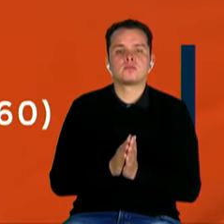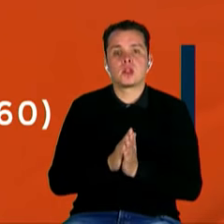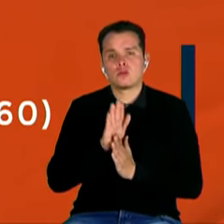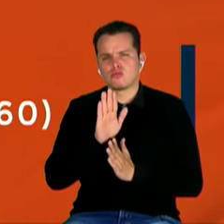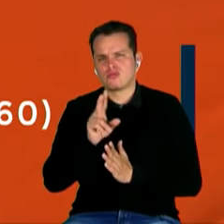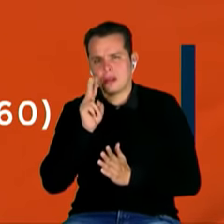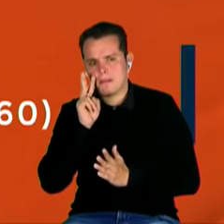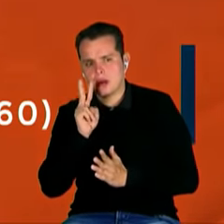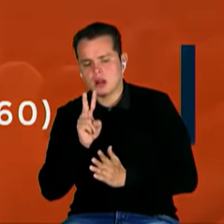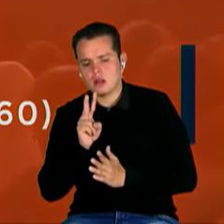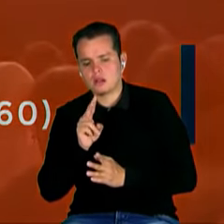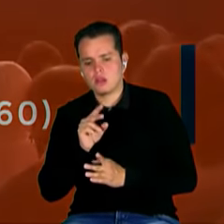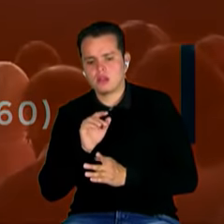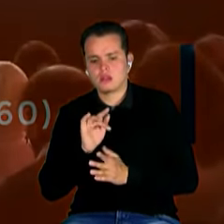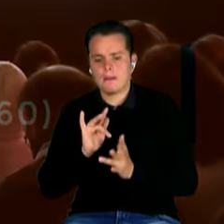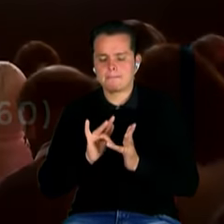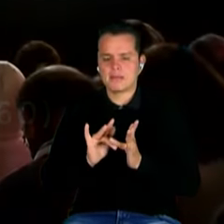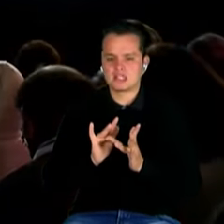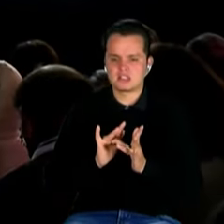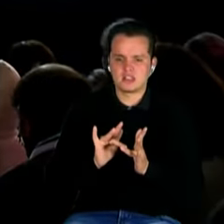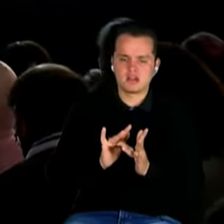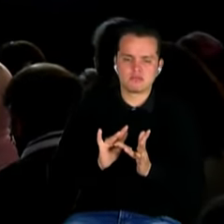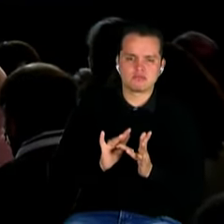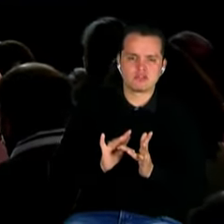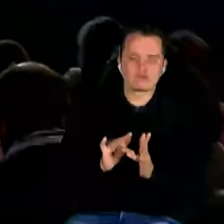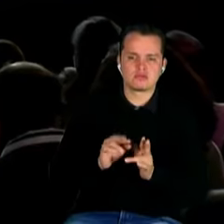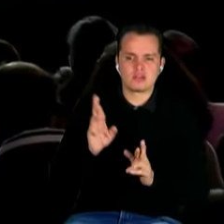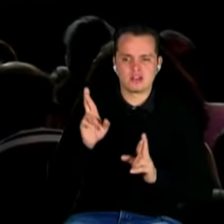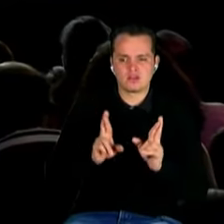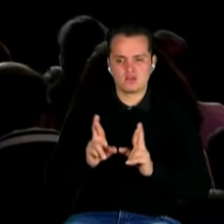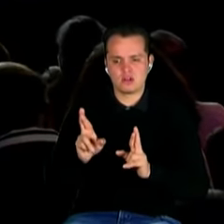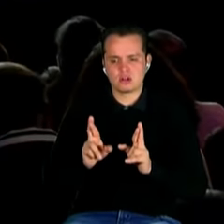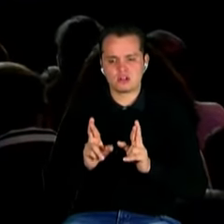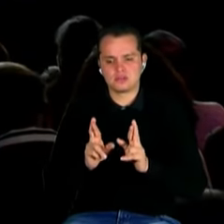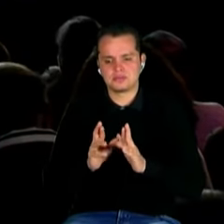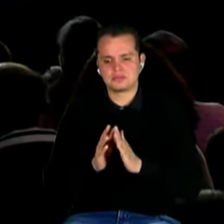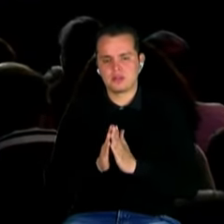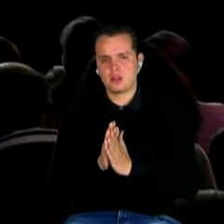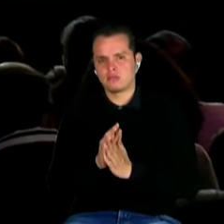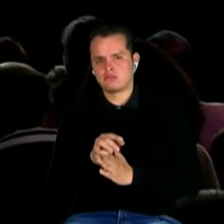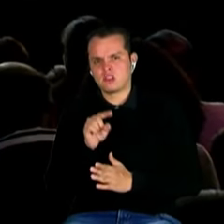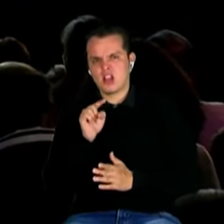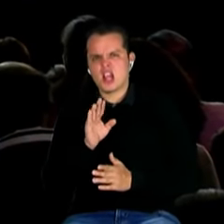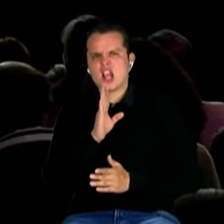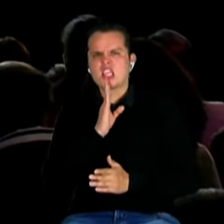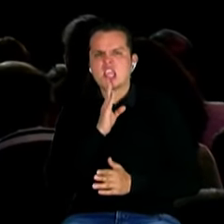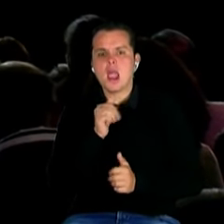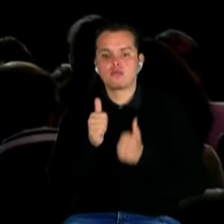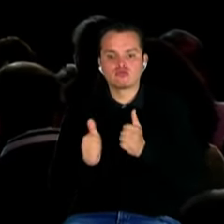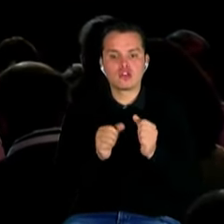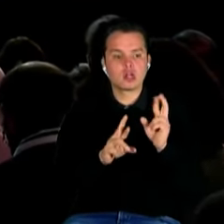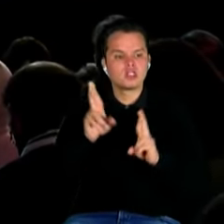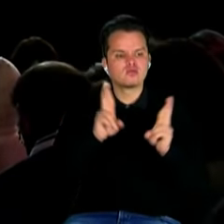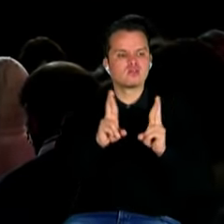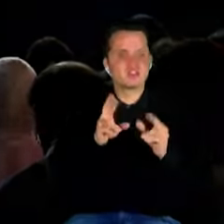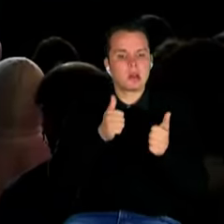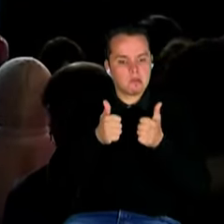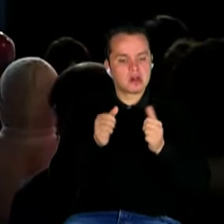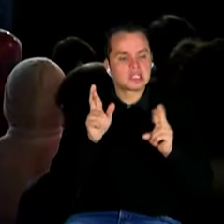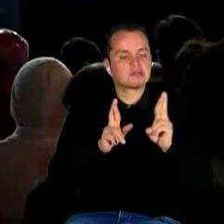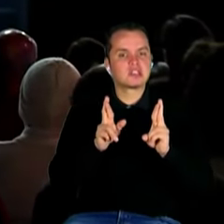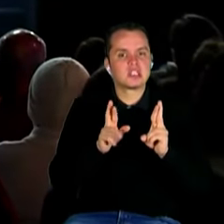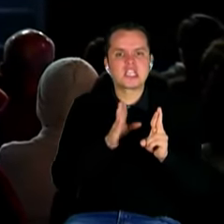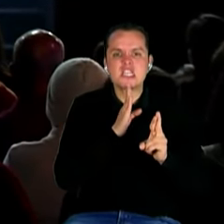Si usted mira y aplicamos las sortis que estábamos hablando del Imperio Romano, ¿a quién le salió la buena suerte?